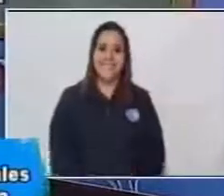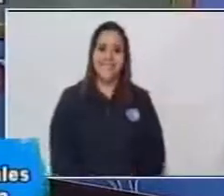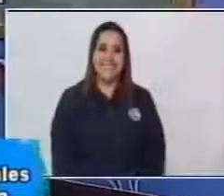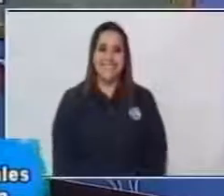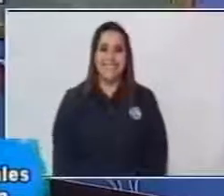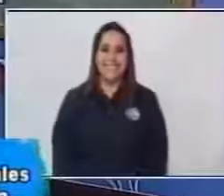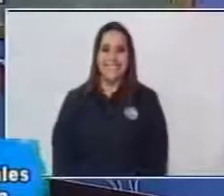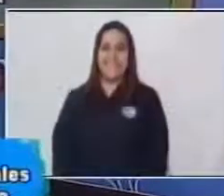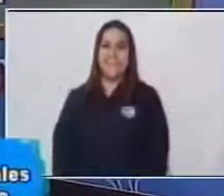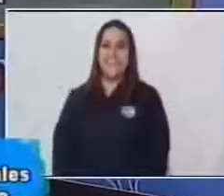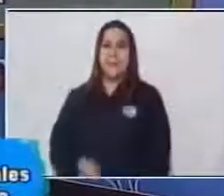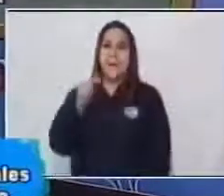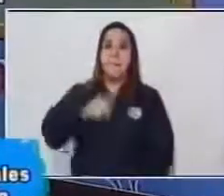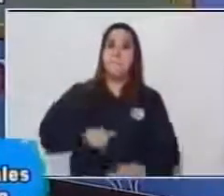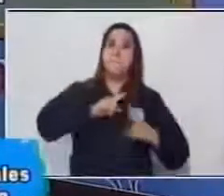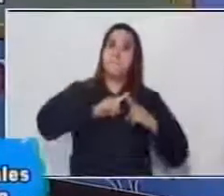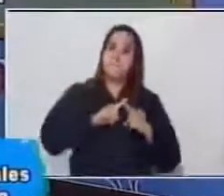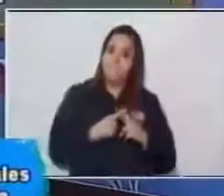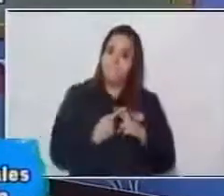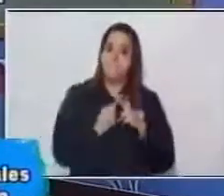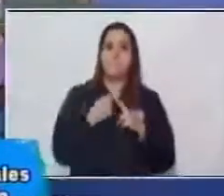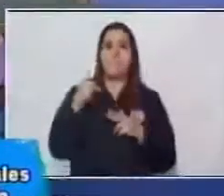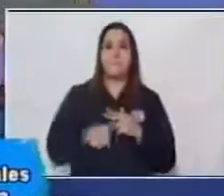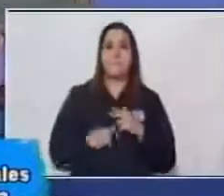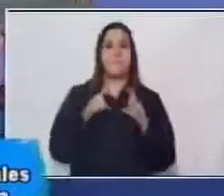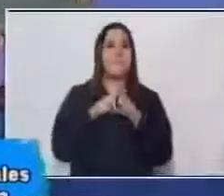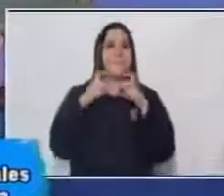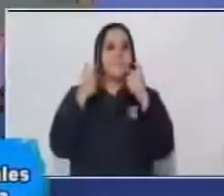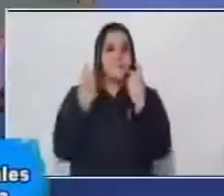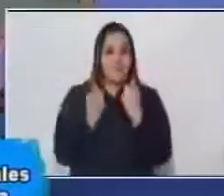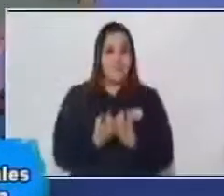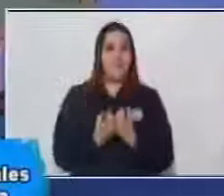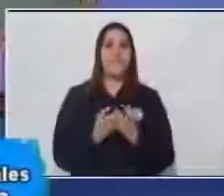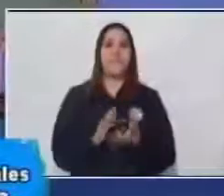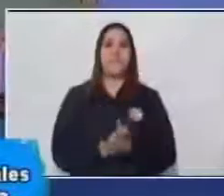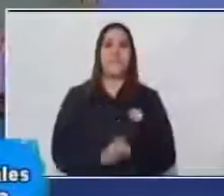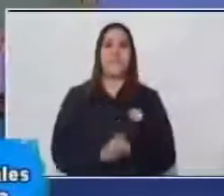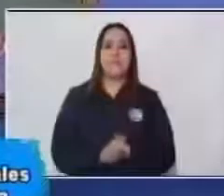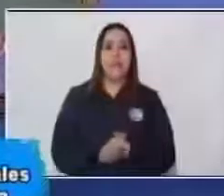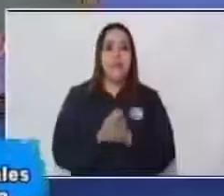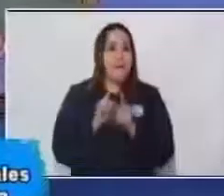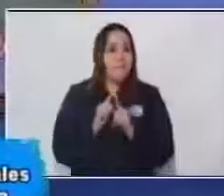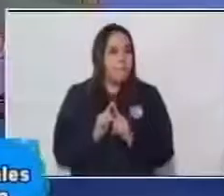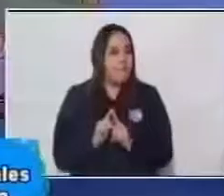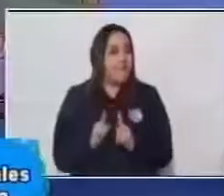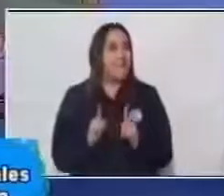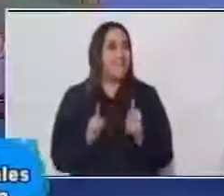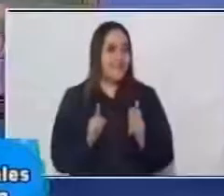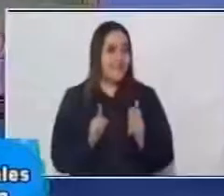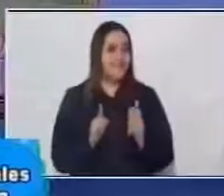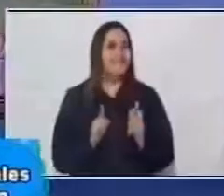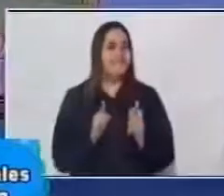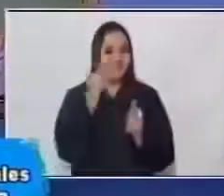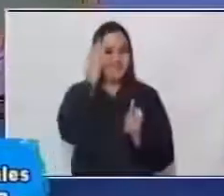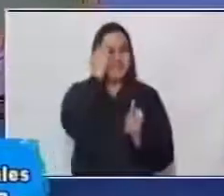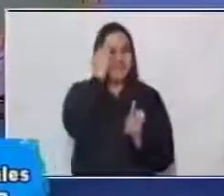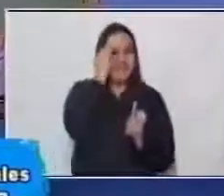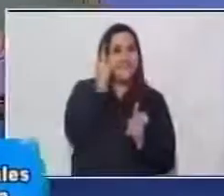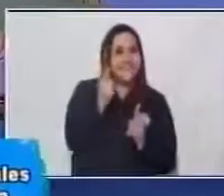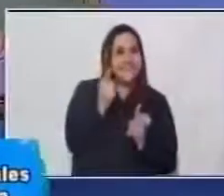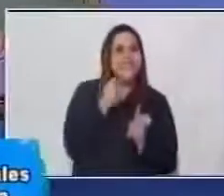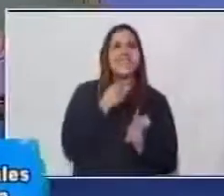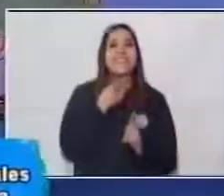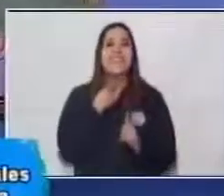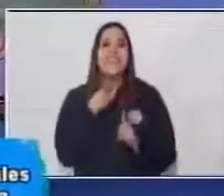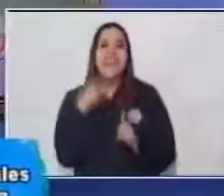Muy bien, vamos a iniciar entonces nuestra clase el día de hoy. Pero, como yo sé que a ti te gusta